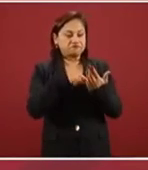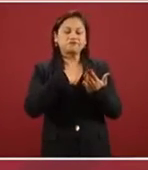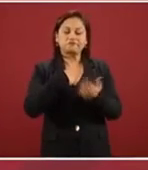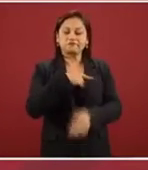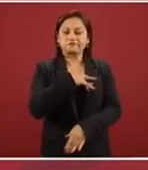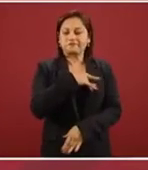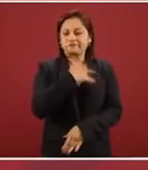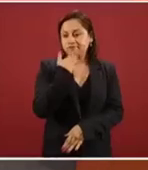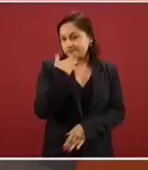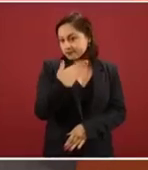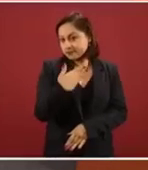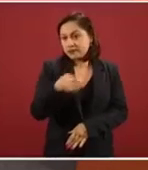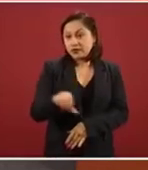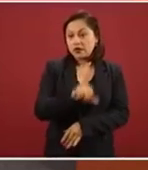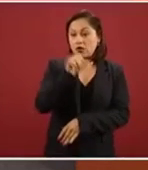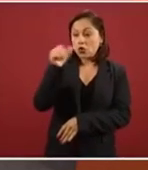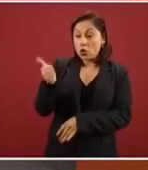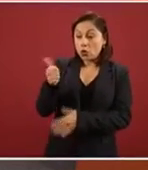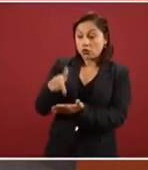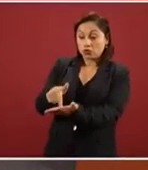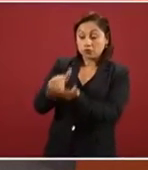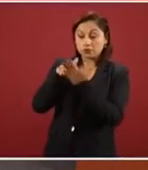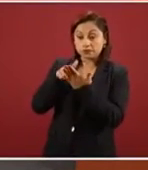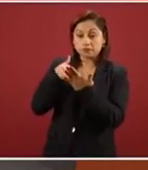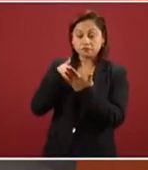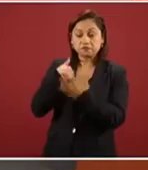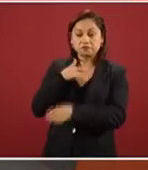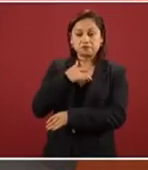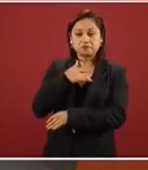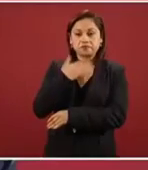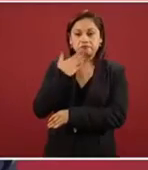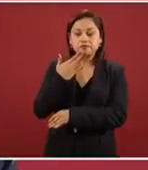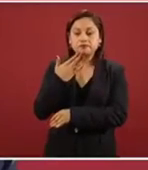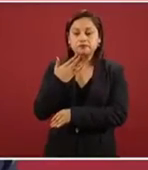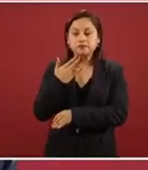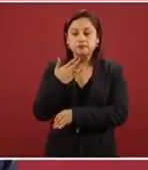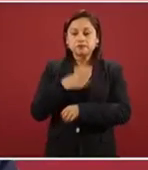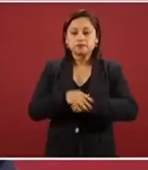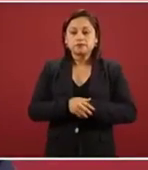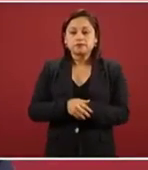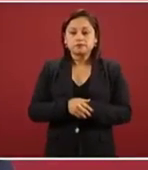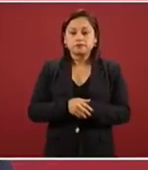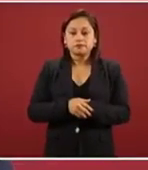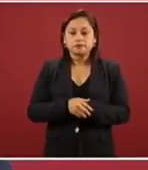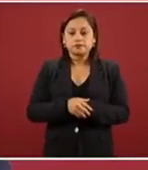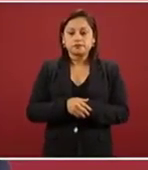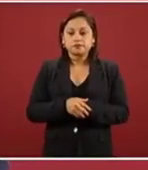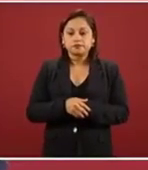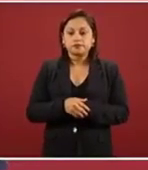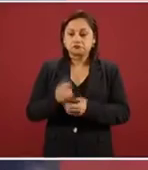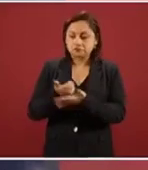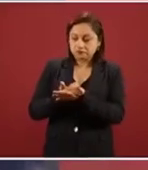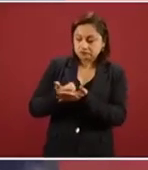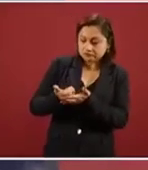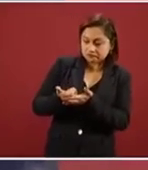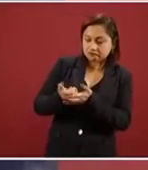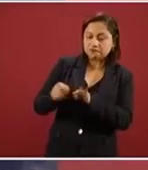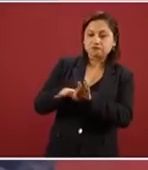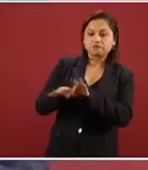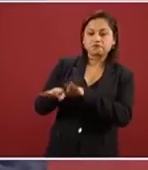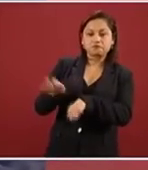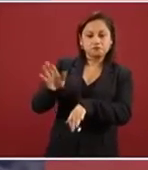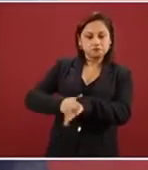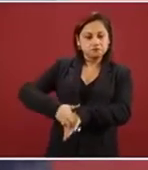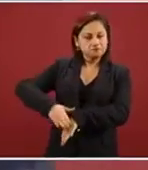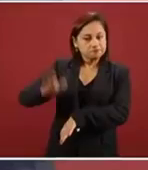importante es el que aumente el salario. El